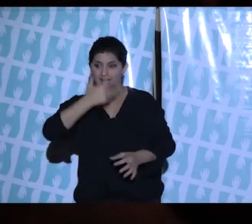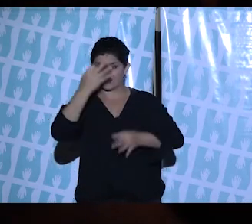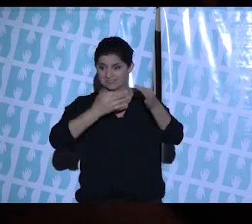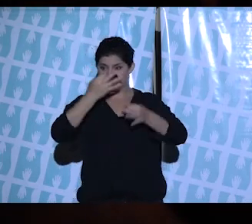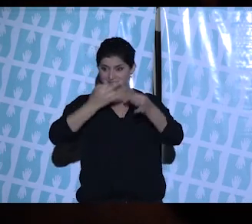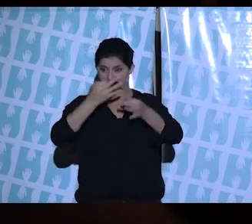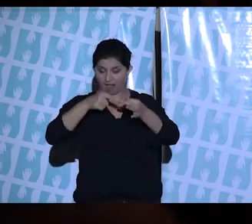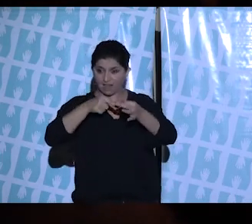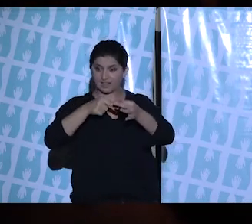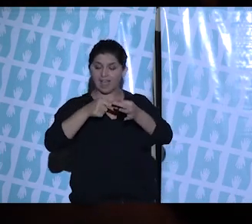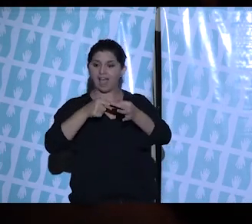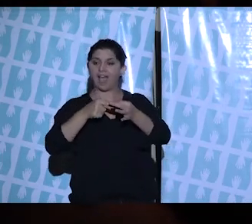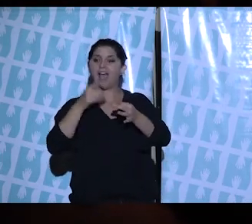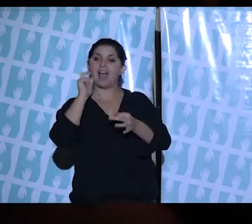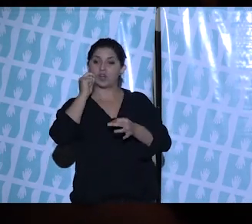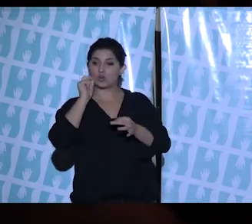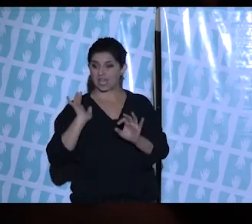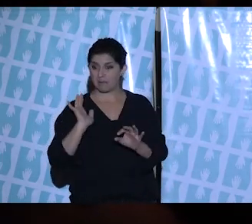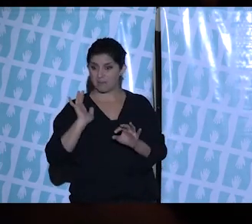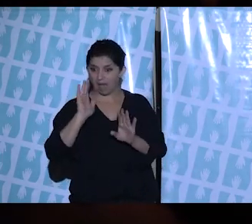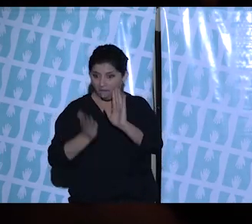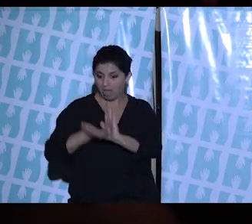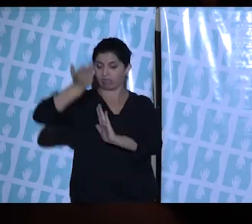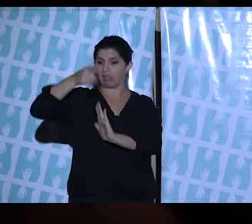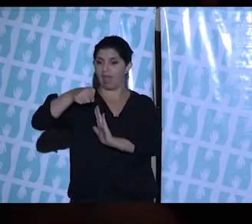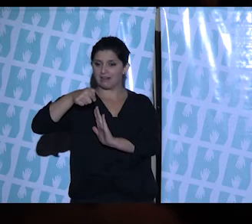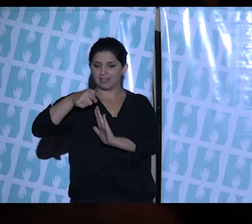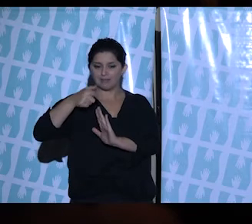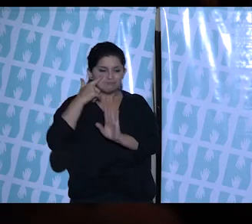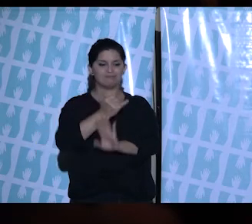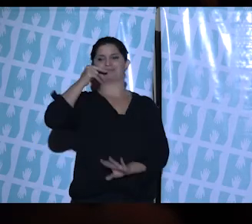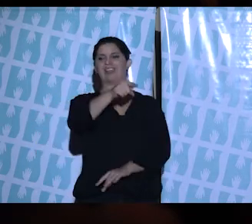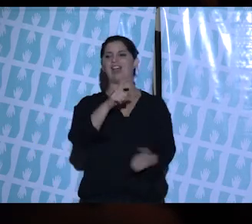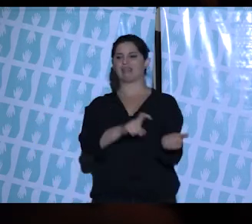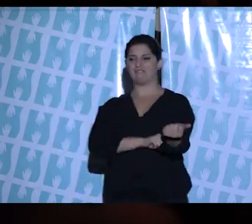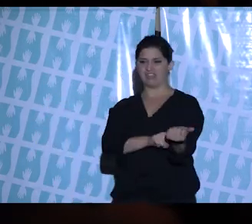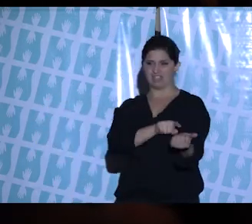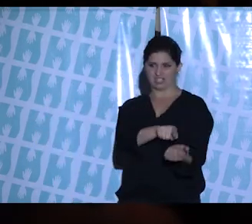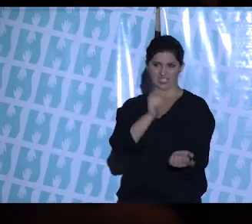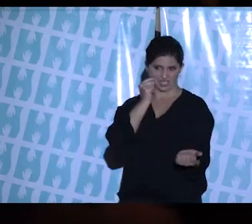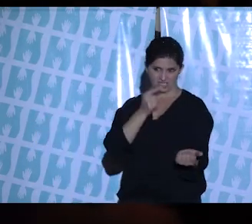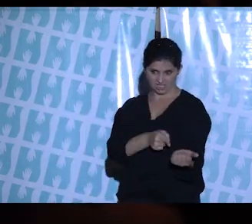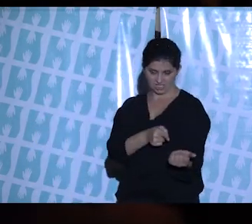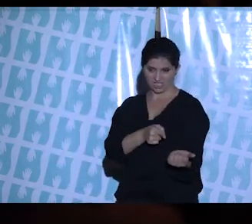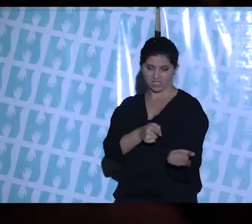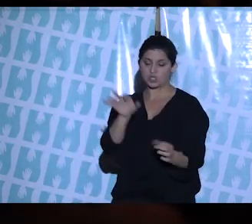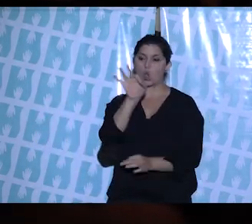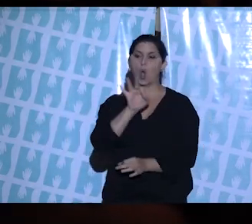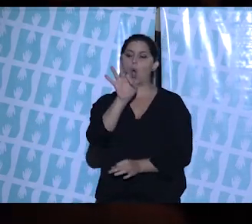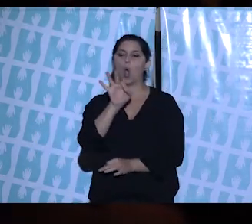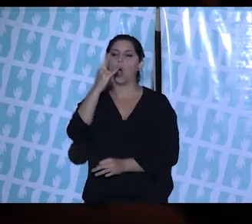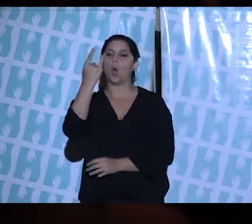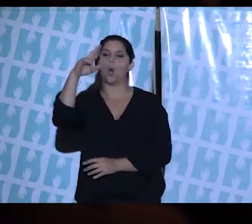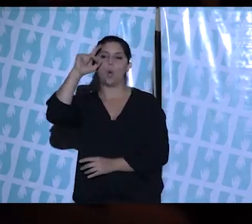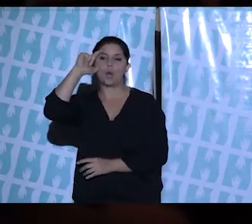glucemia, está elevada, digo, este señor tiene diabetes. O le mido la